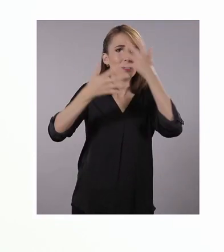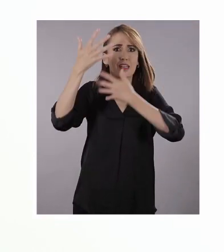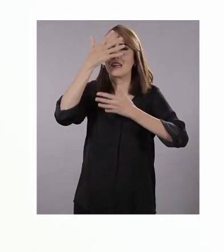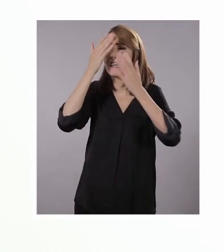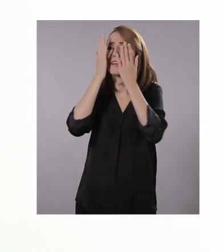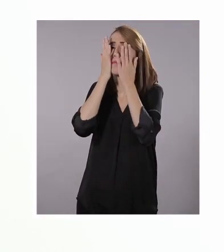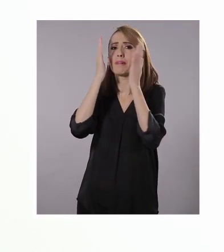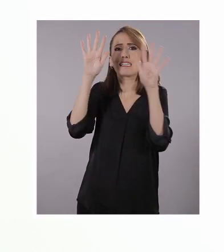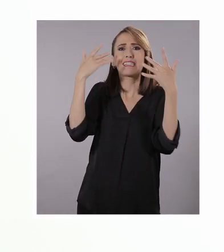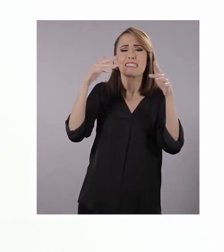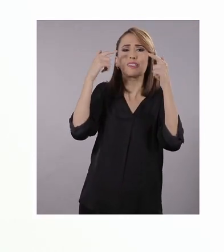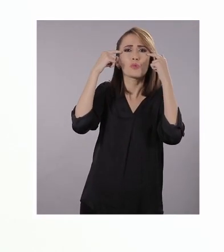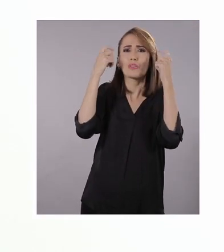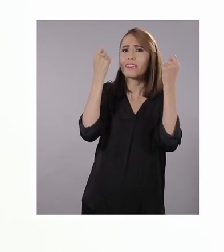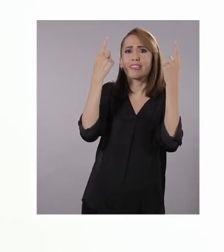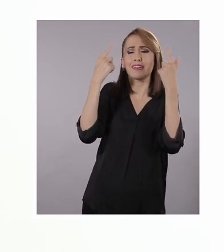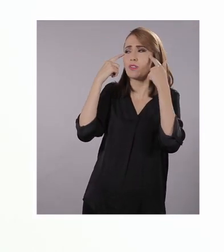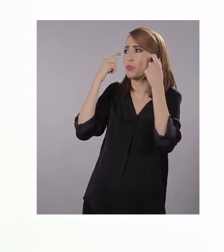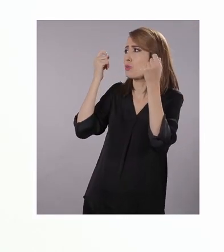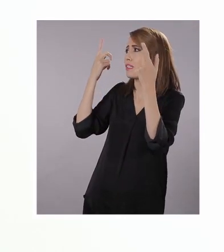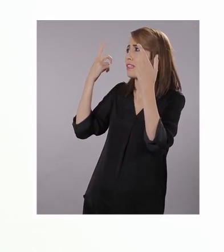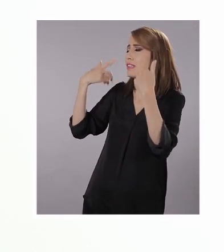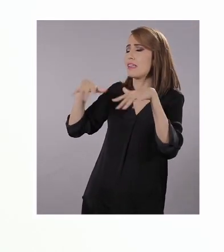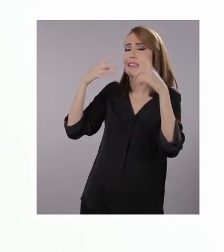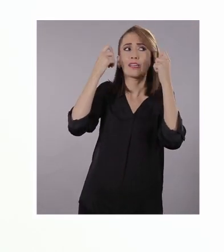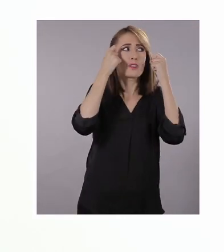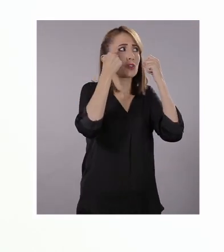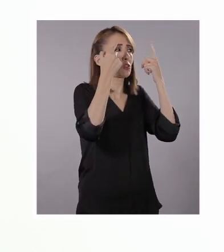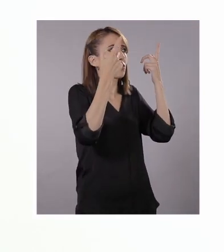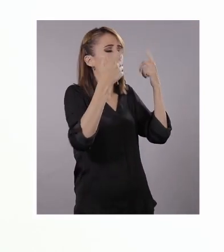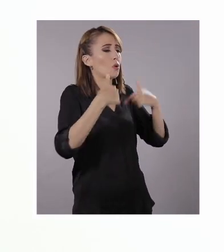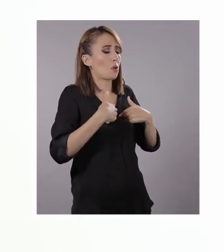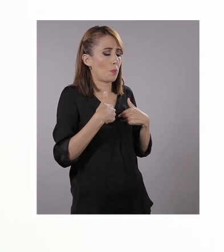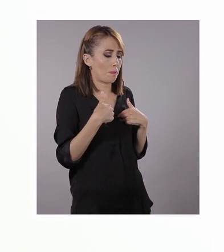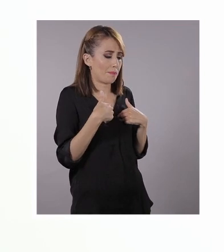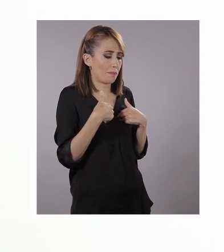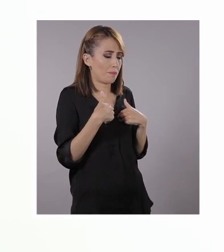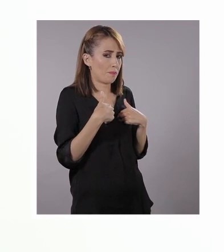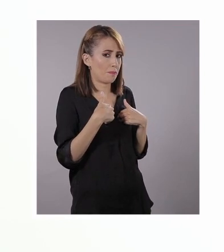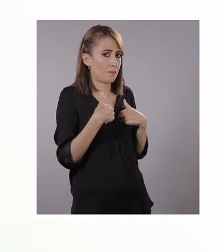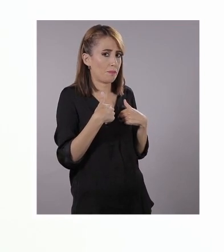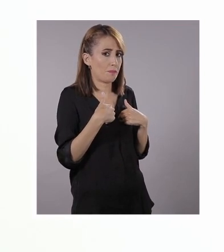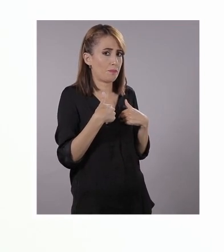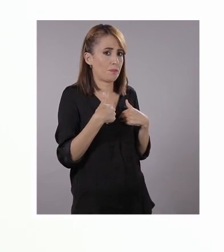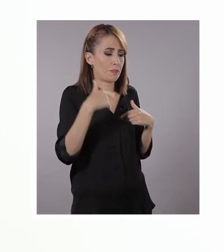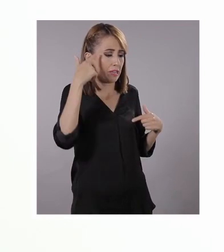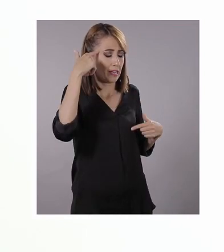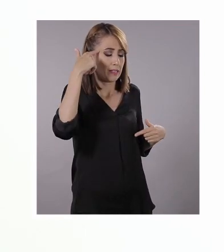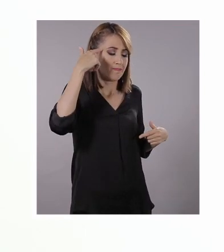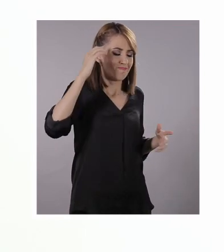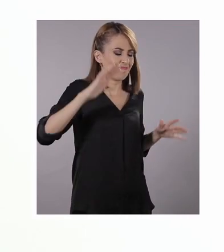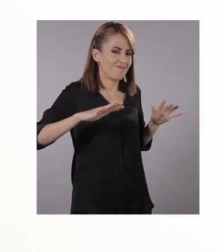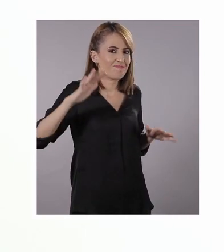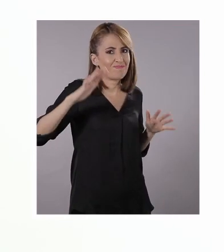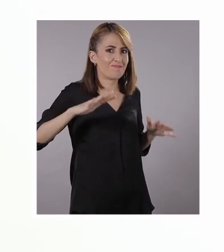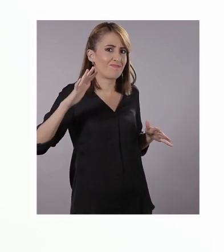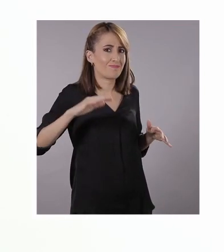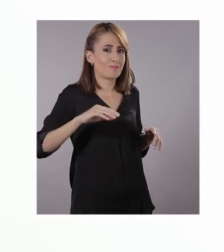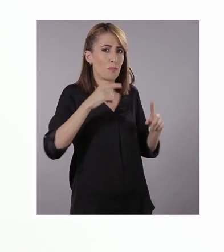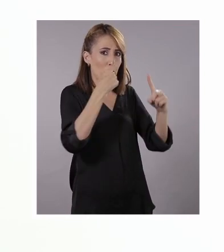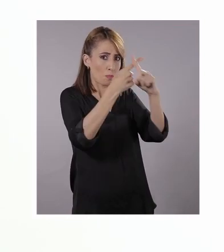Tengo una confusión, profe. Dime. Y la voy a solucionar ahora. Yo creo que esto es parte del reto. Creo que